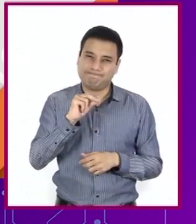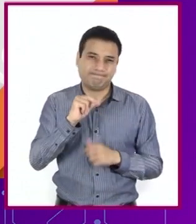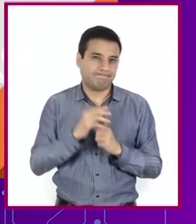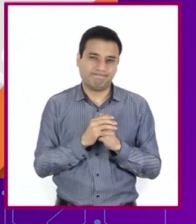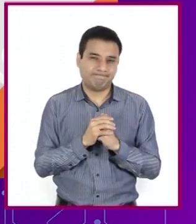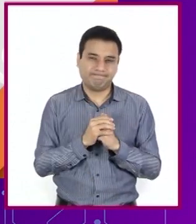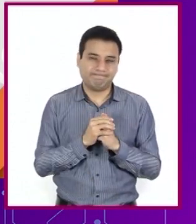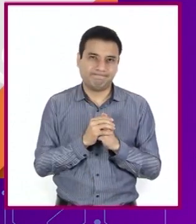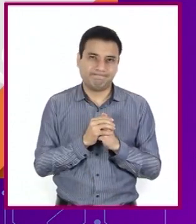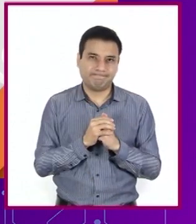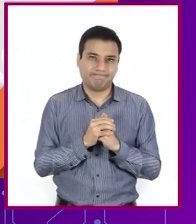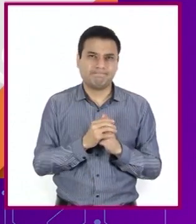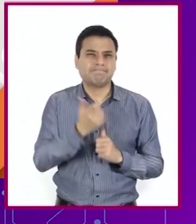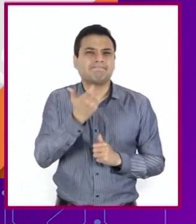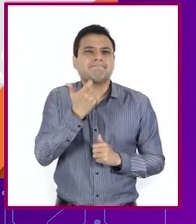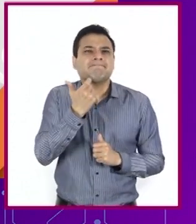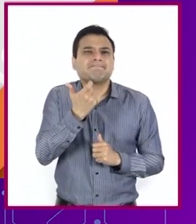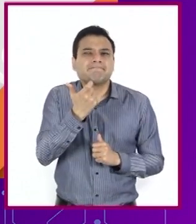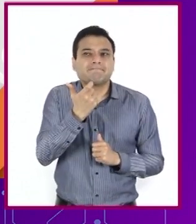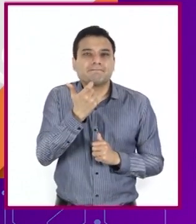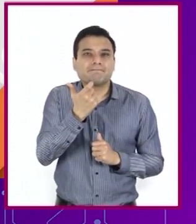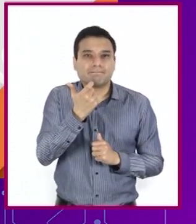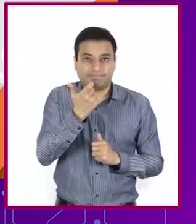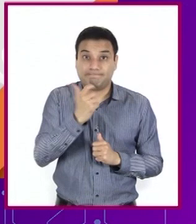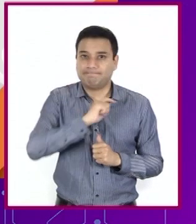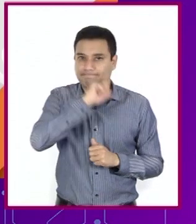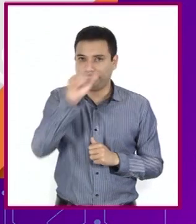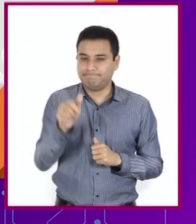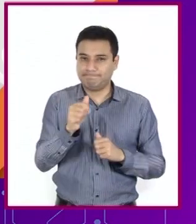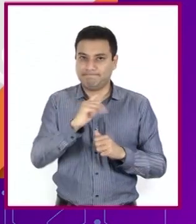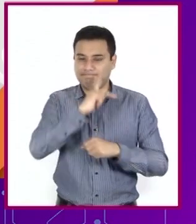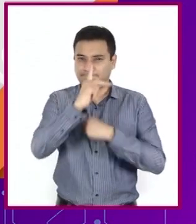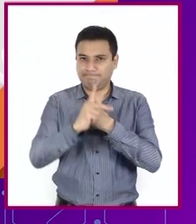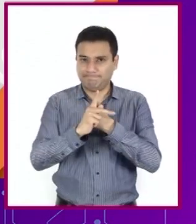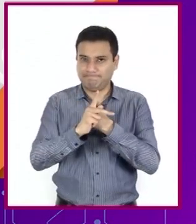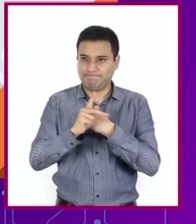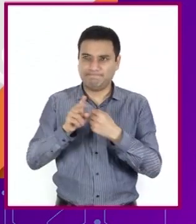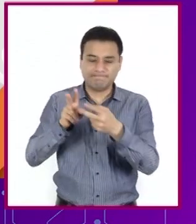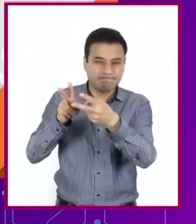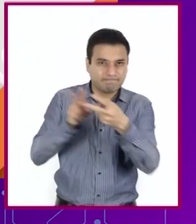de ganancias es para las potencias y sus industrias.